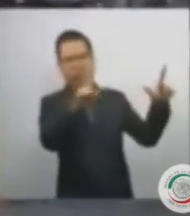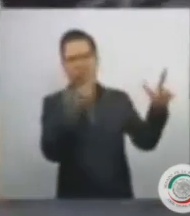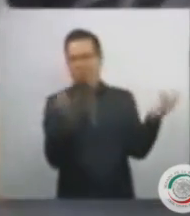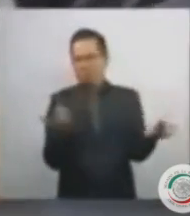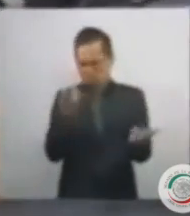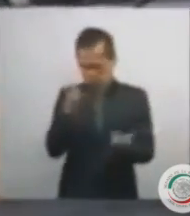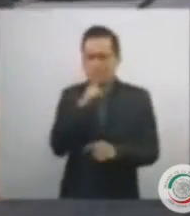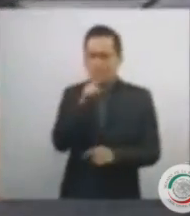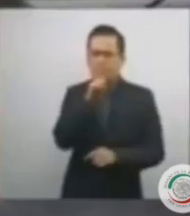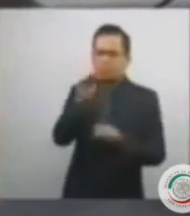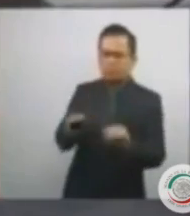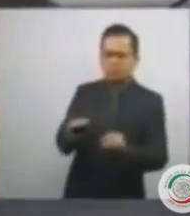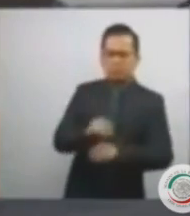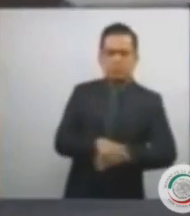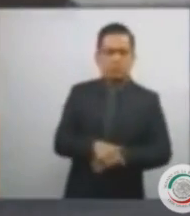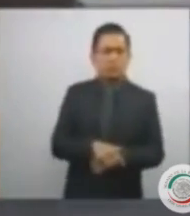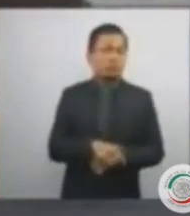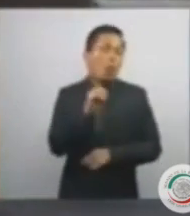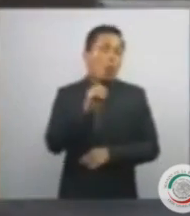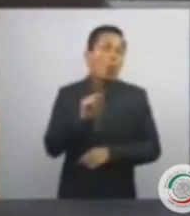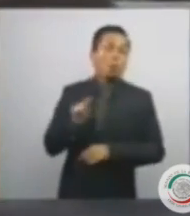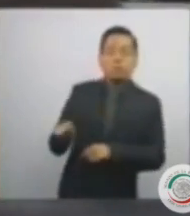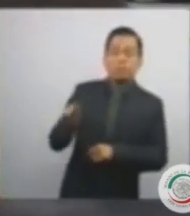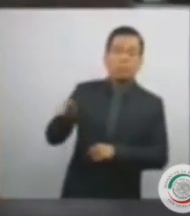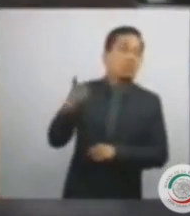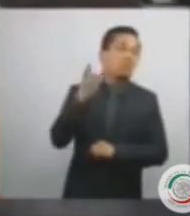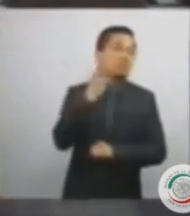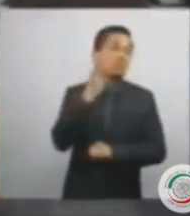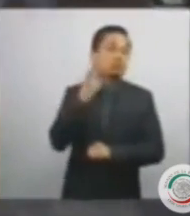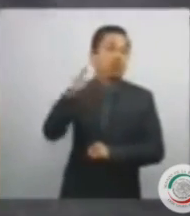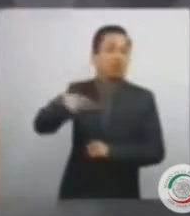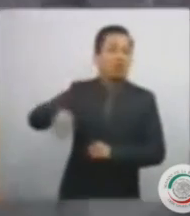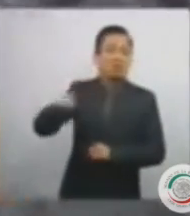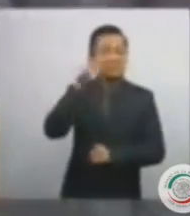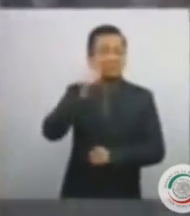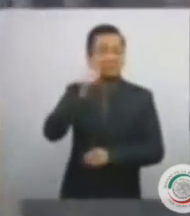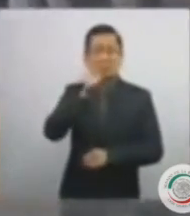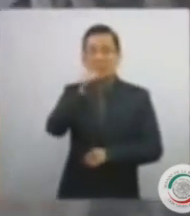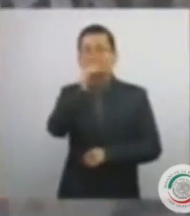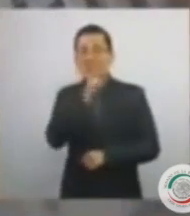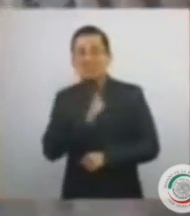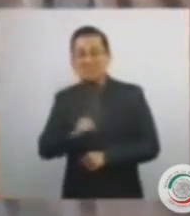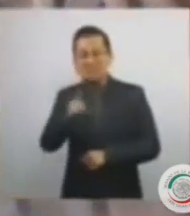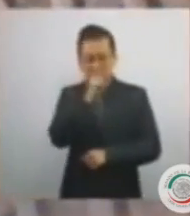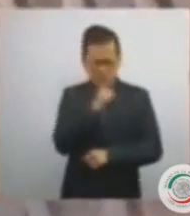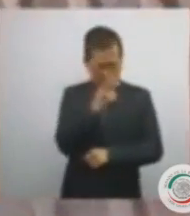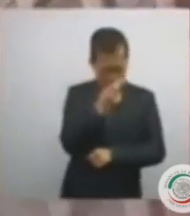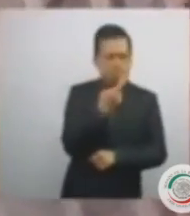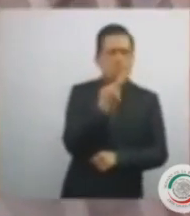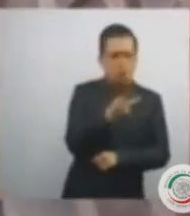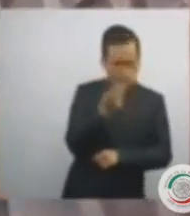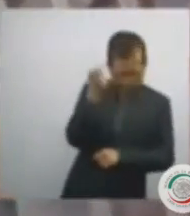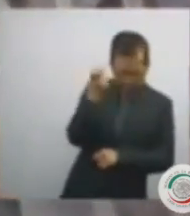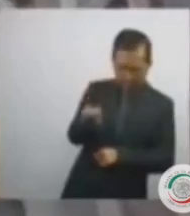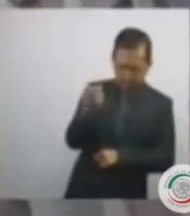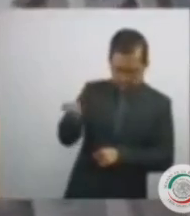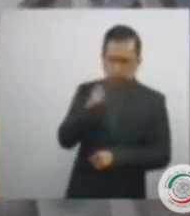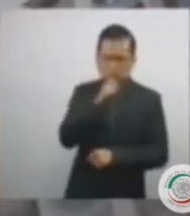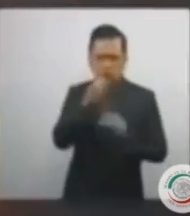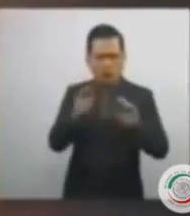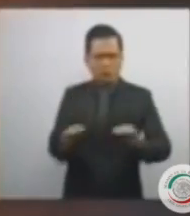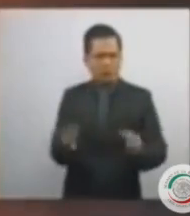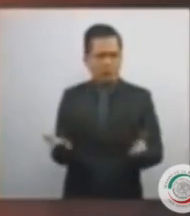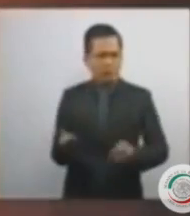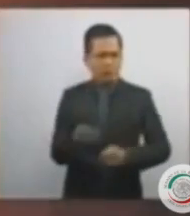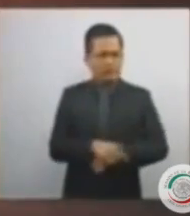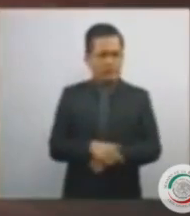días están inventando mentiras para difundir a través de todos los medios? ¿Por qué no callan a quienes, a los grupos